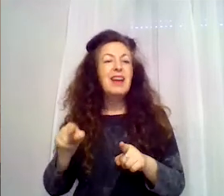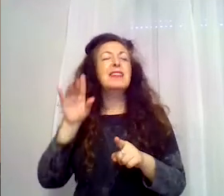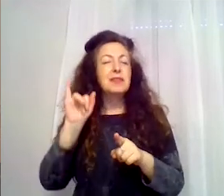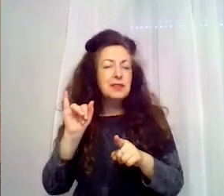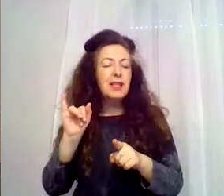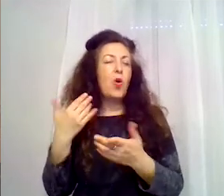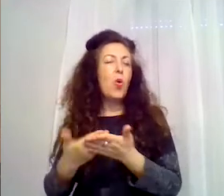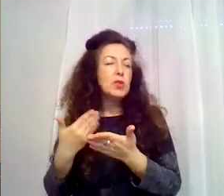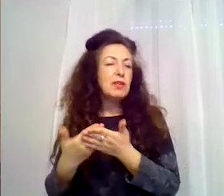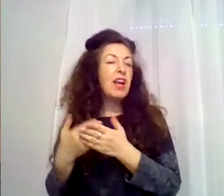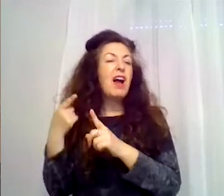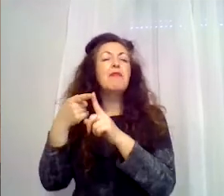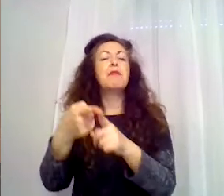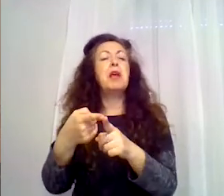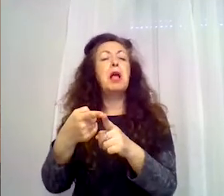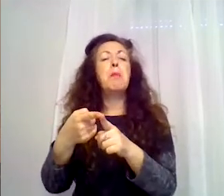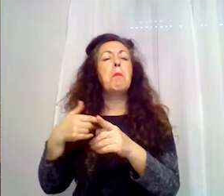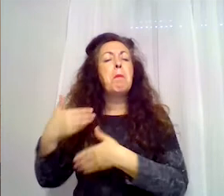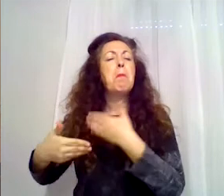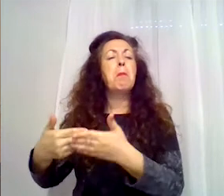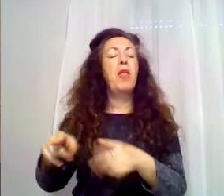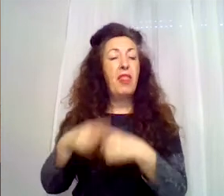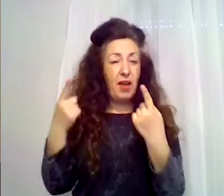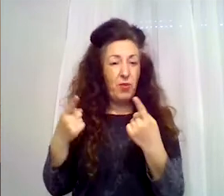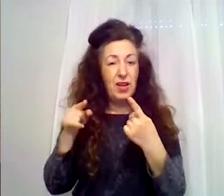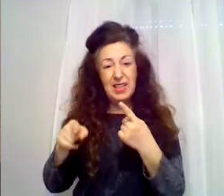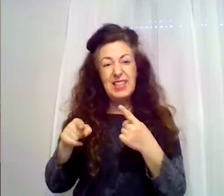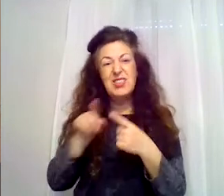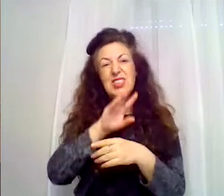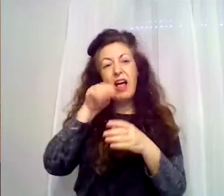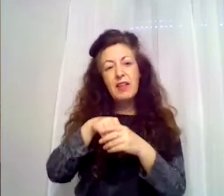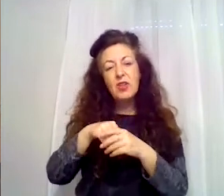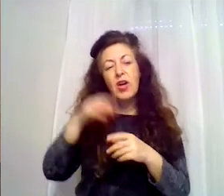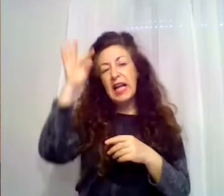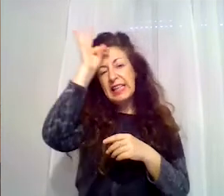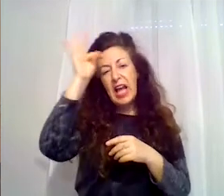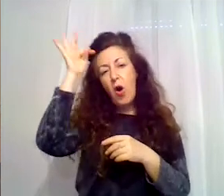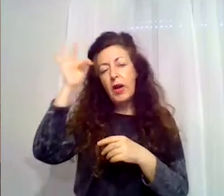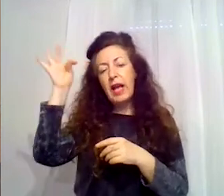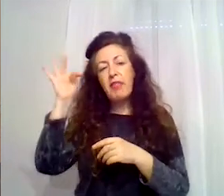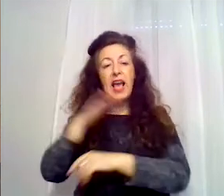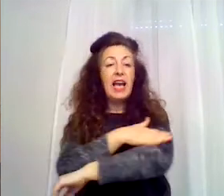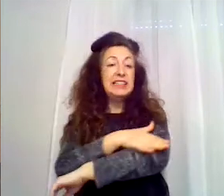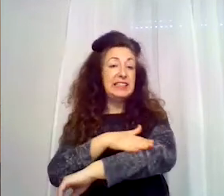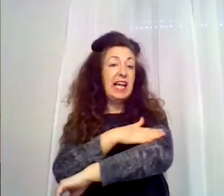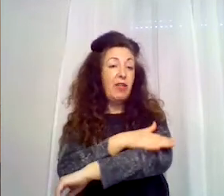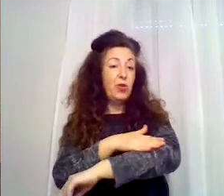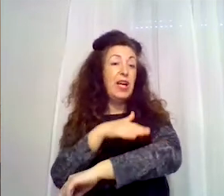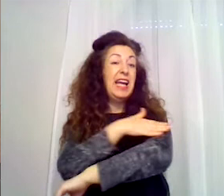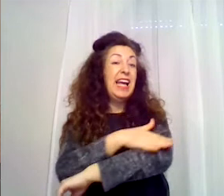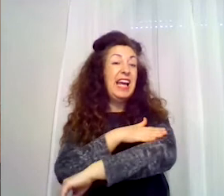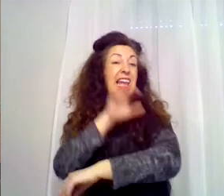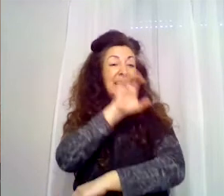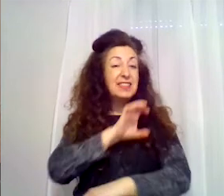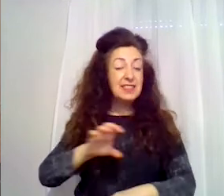vinculados al epicureísmo, vinculados al ateísmo, donde estaba un personaje que también merecería punto y aparte, un